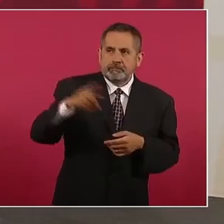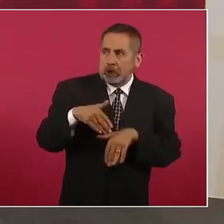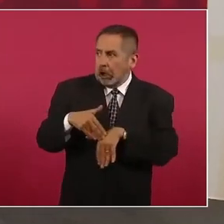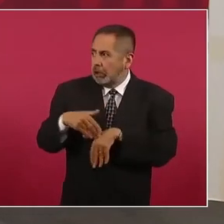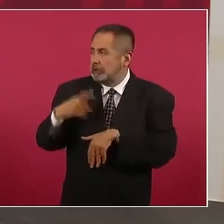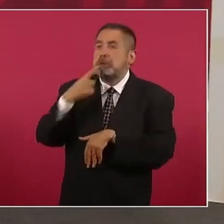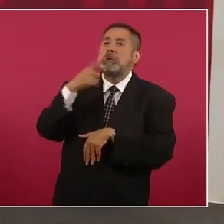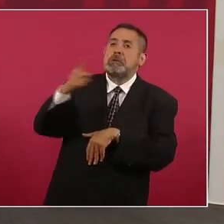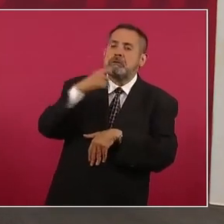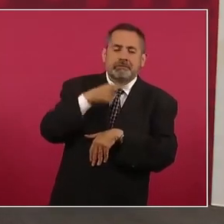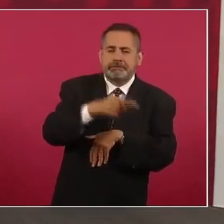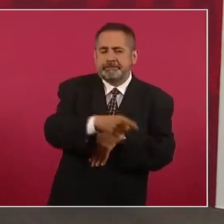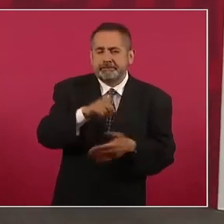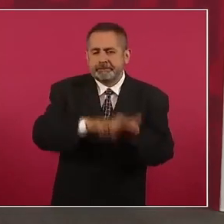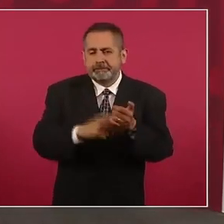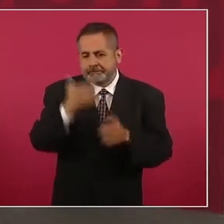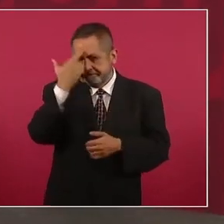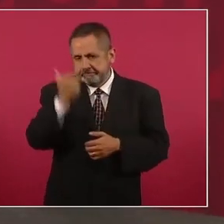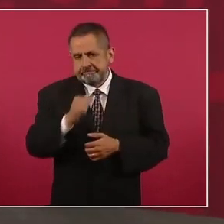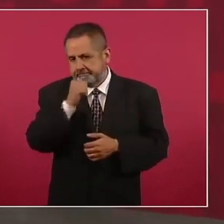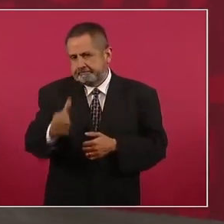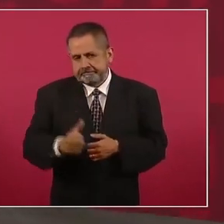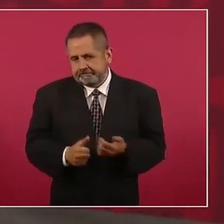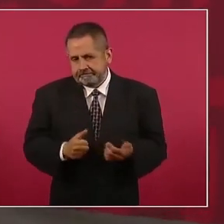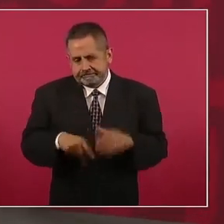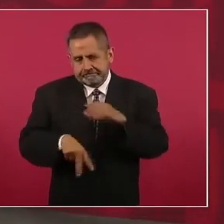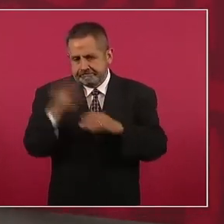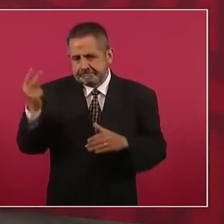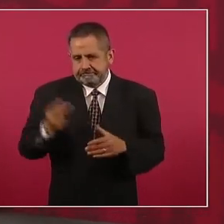pues no tienen sustento, pero